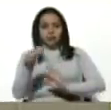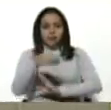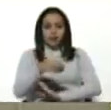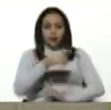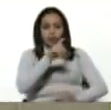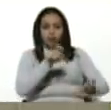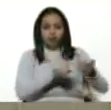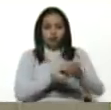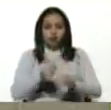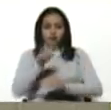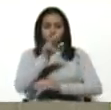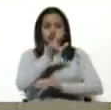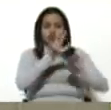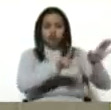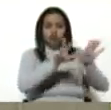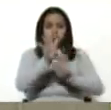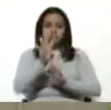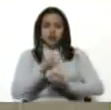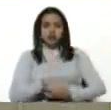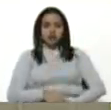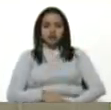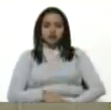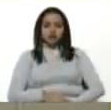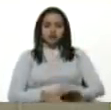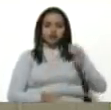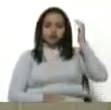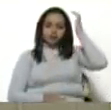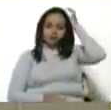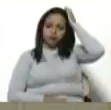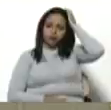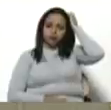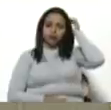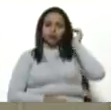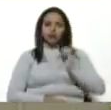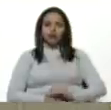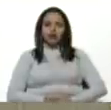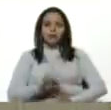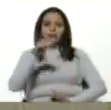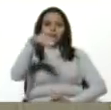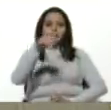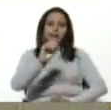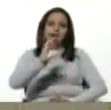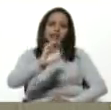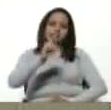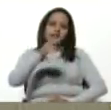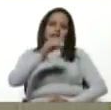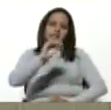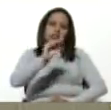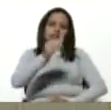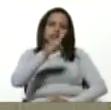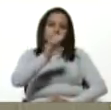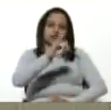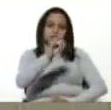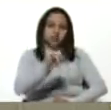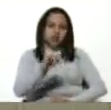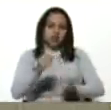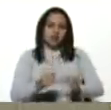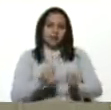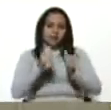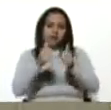84 en el municipio Machique de Perijá, donde también ha empezado a crecer un foco